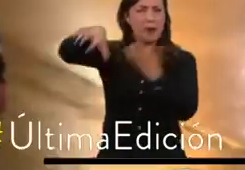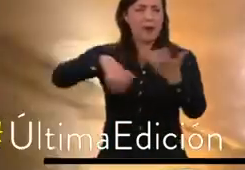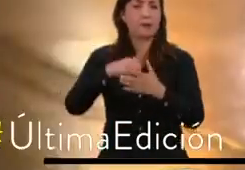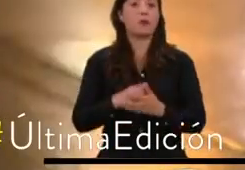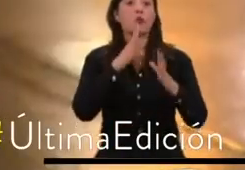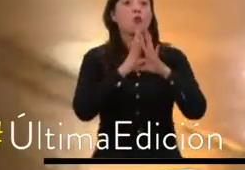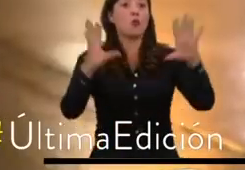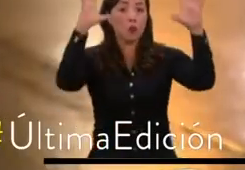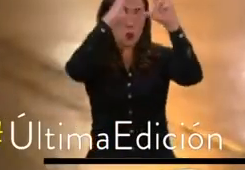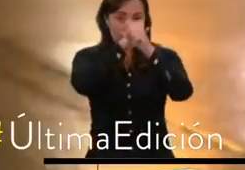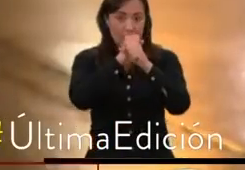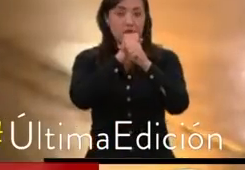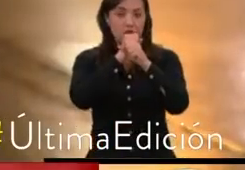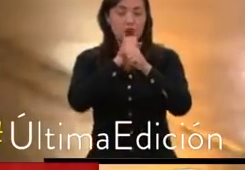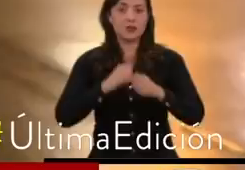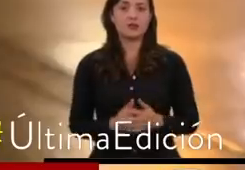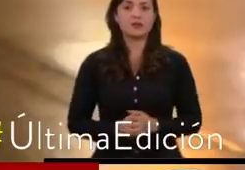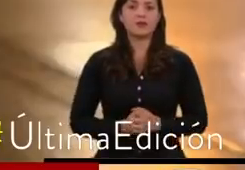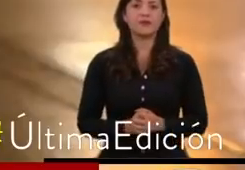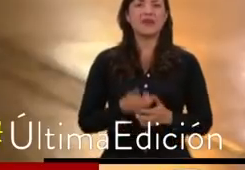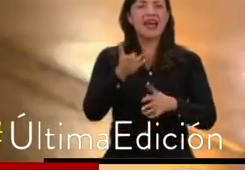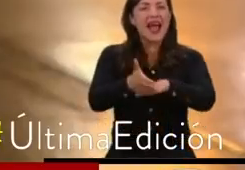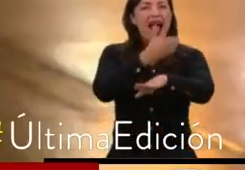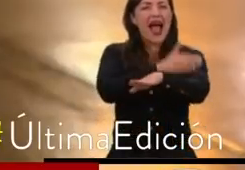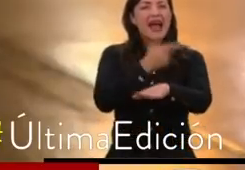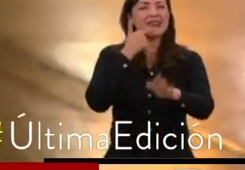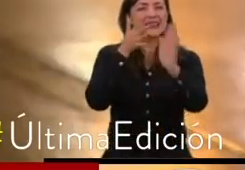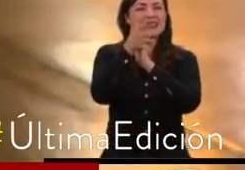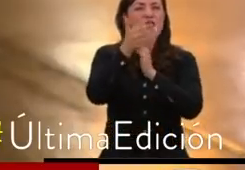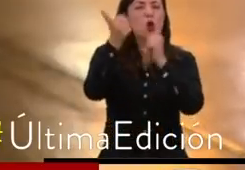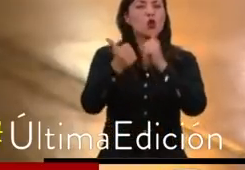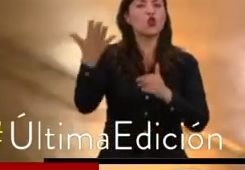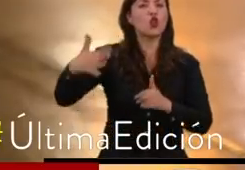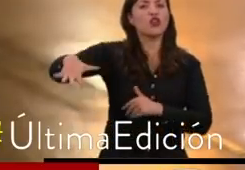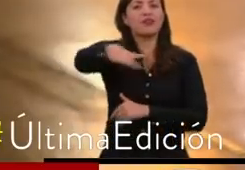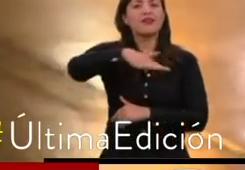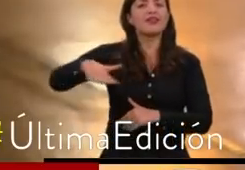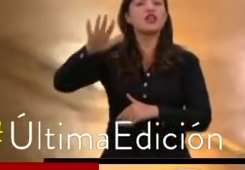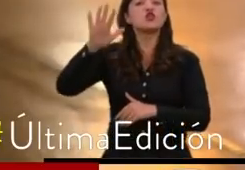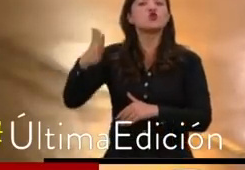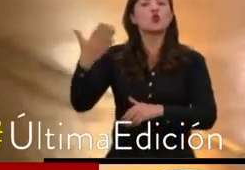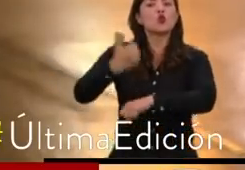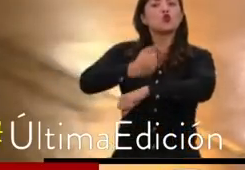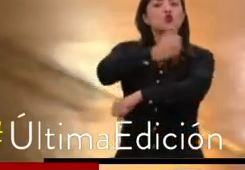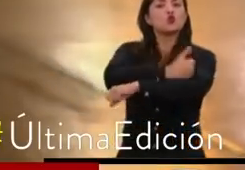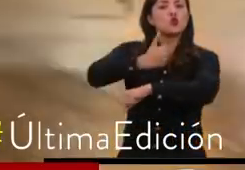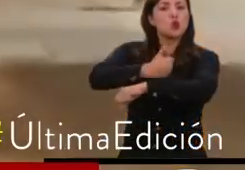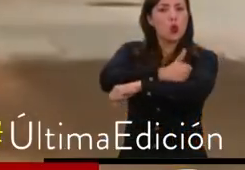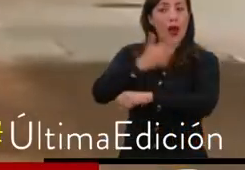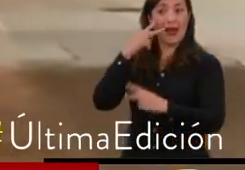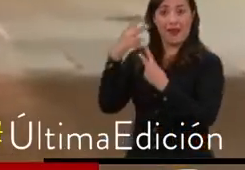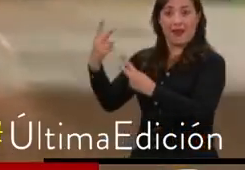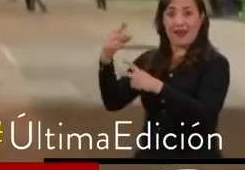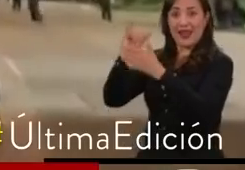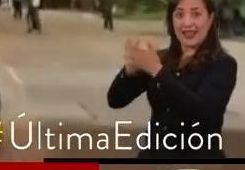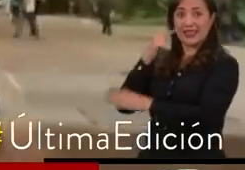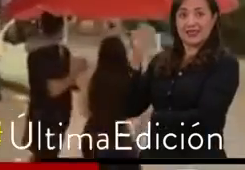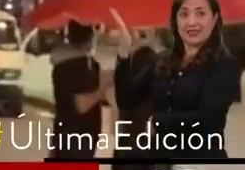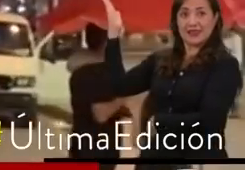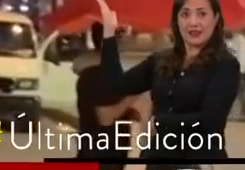Buenas noches, pues estos puntos de los que usted hablaba, el primero es en inmediaciones del portal de Suba. Como ustedes van a ver en las imágenes, se han